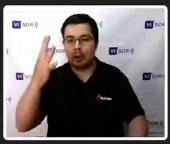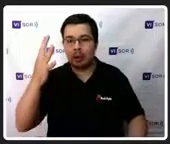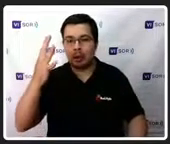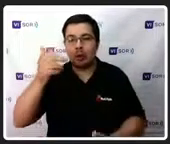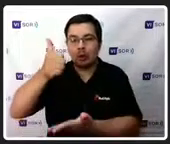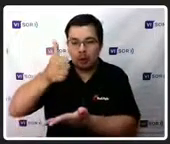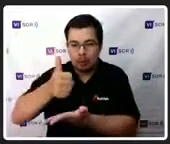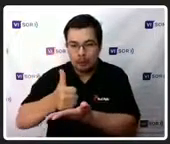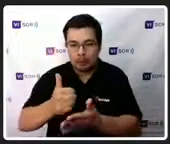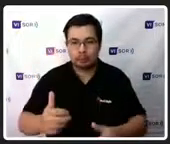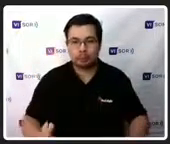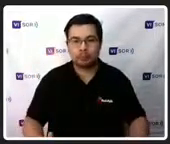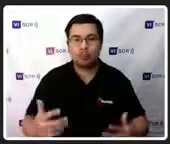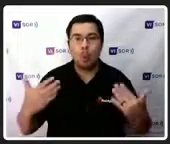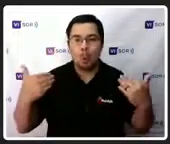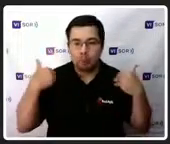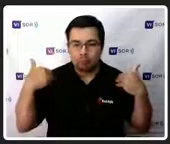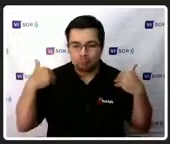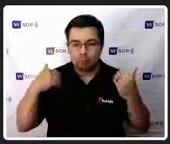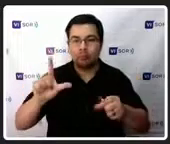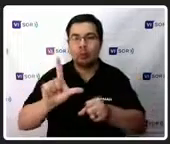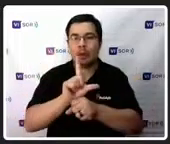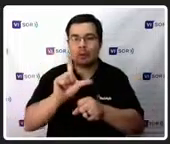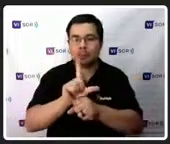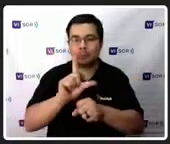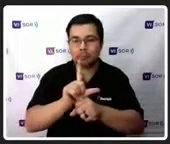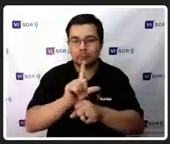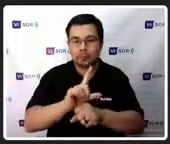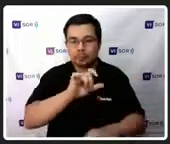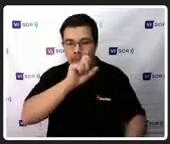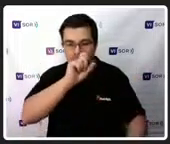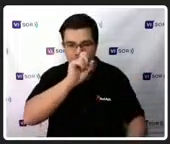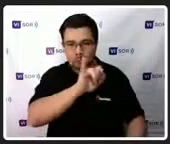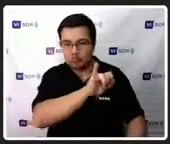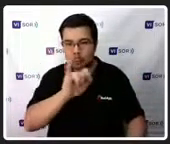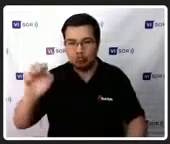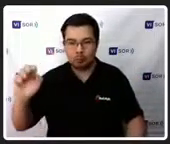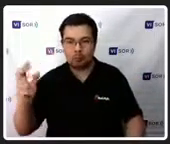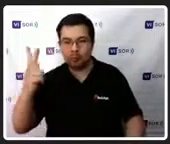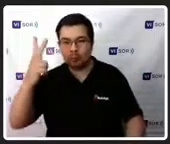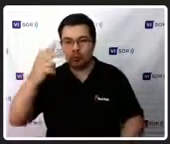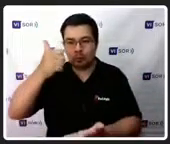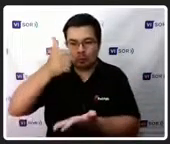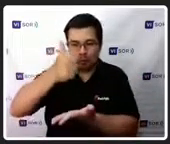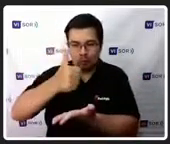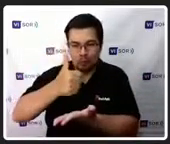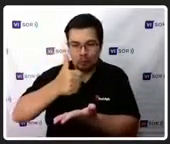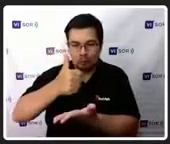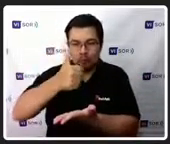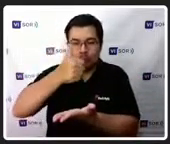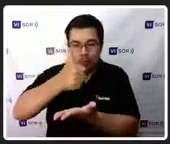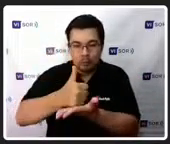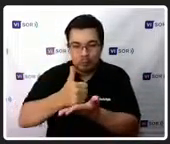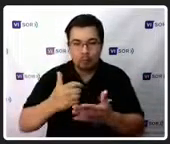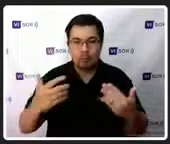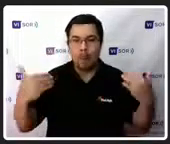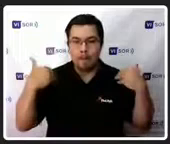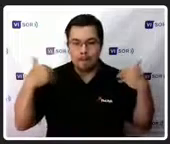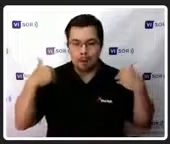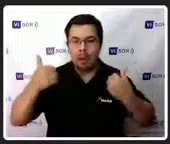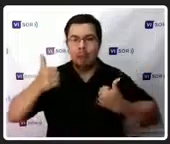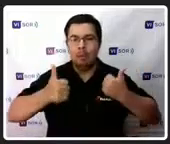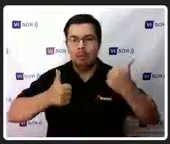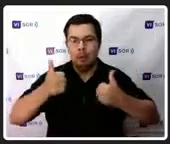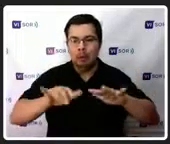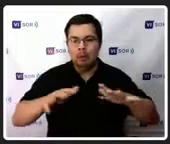180 horas y en el octavo semestre, en conjunto con el portafolio, una práctica profesional de 360 horas alrededor de 3 meses.